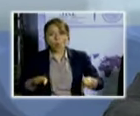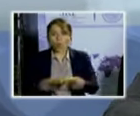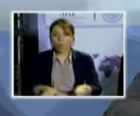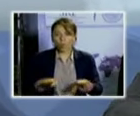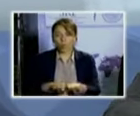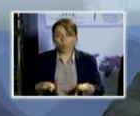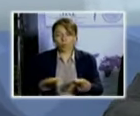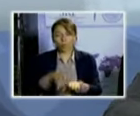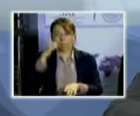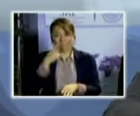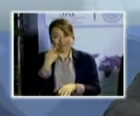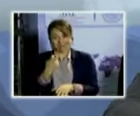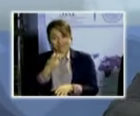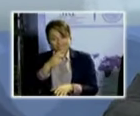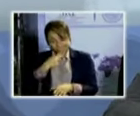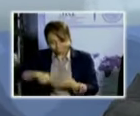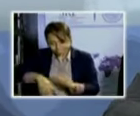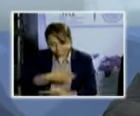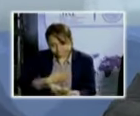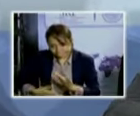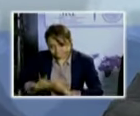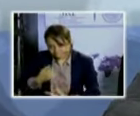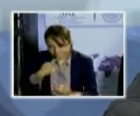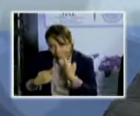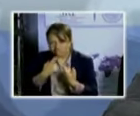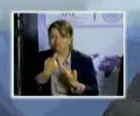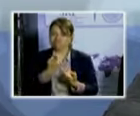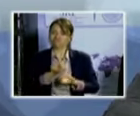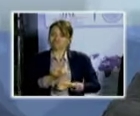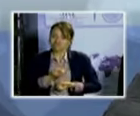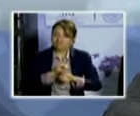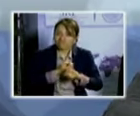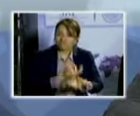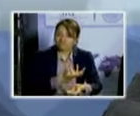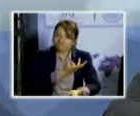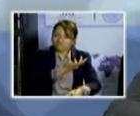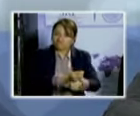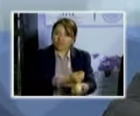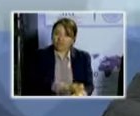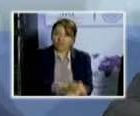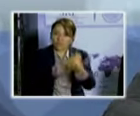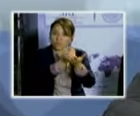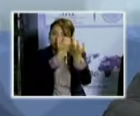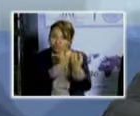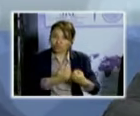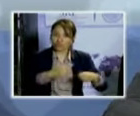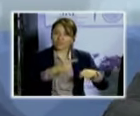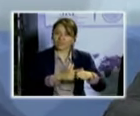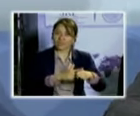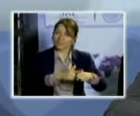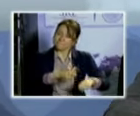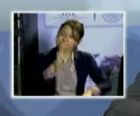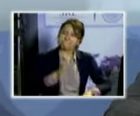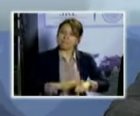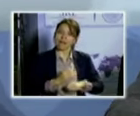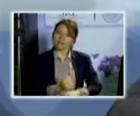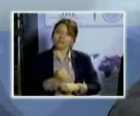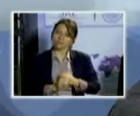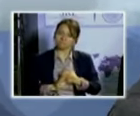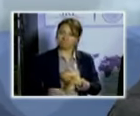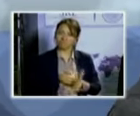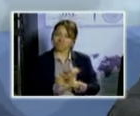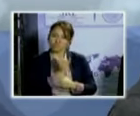hacia una sociedad que es siempre más preventiva y siempre más solidaria. Y en ese sentido,